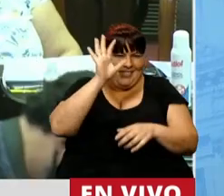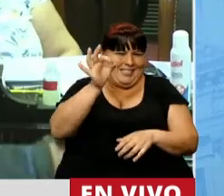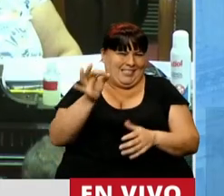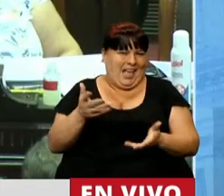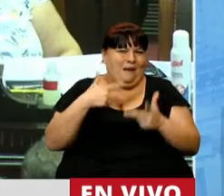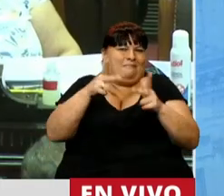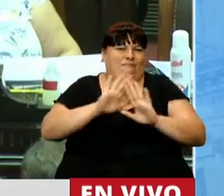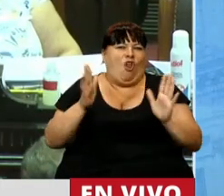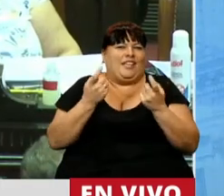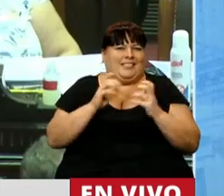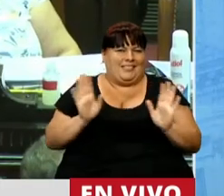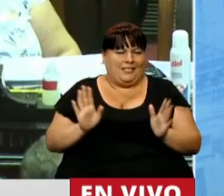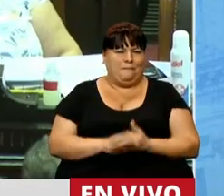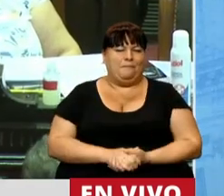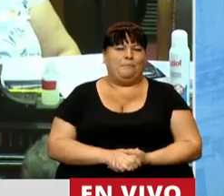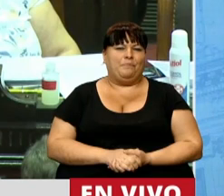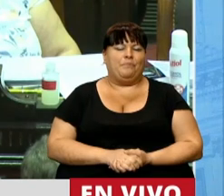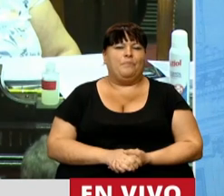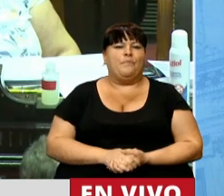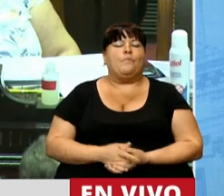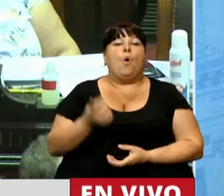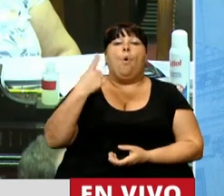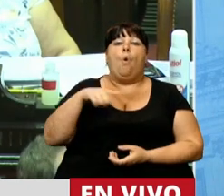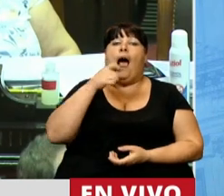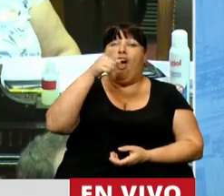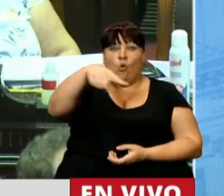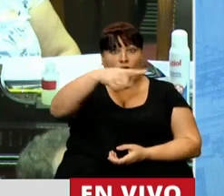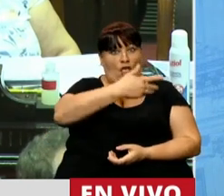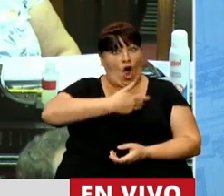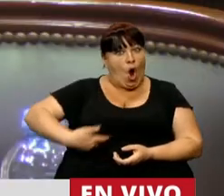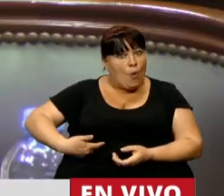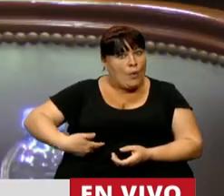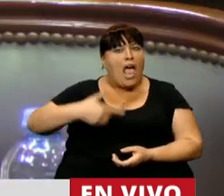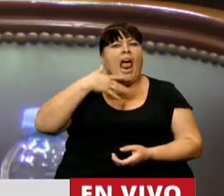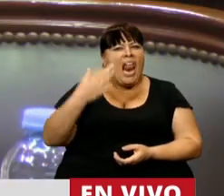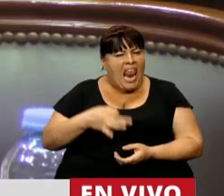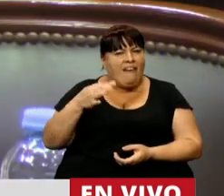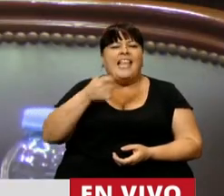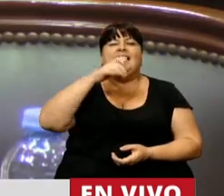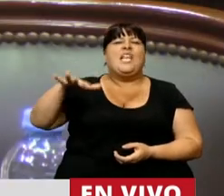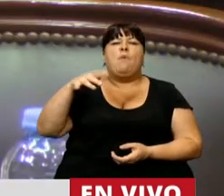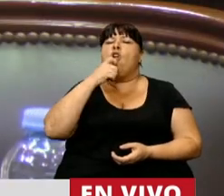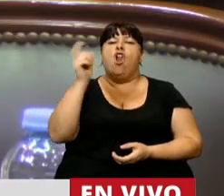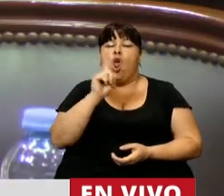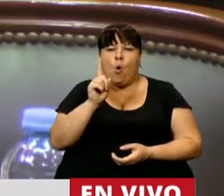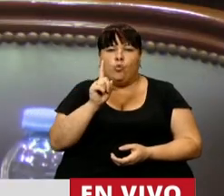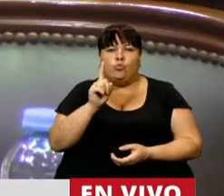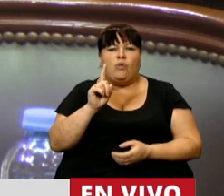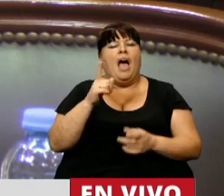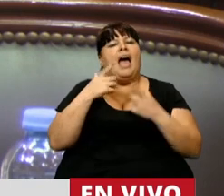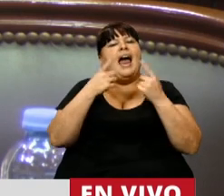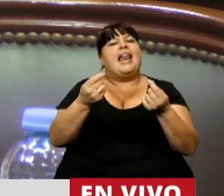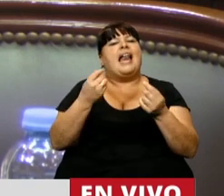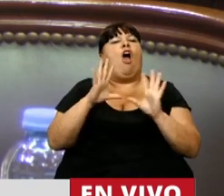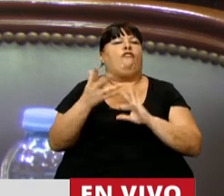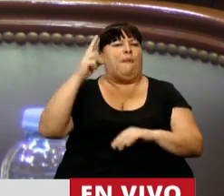palabras, como ya dice el refrán. Porque cuando gobiernan ustedes, realmente, si el pueblo no le gusta algo, lo manifiesta desde